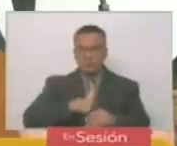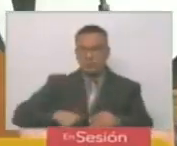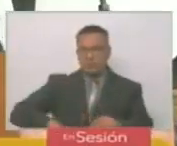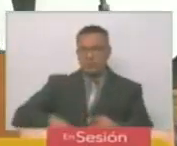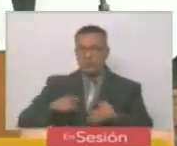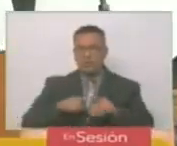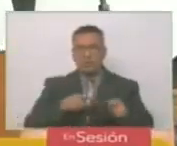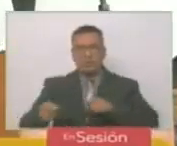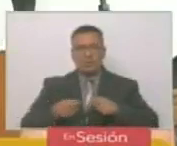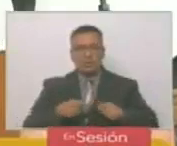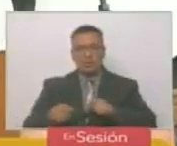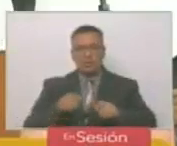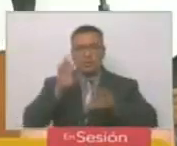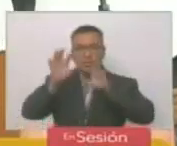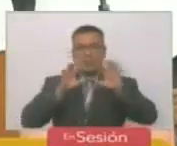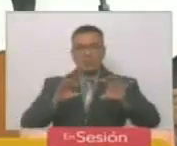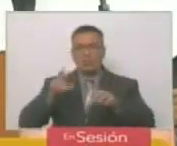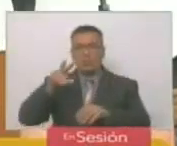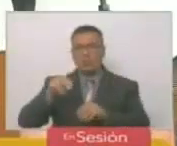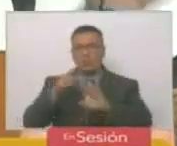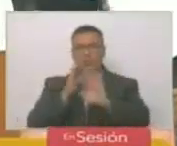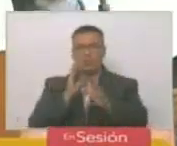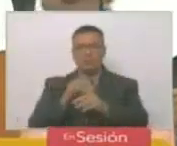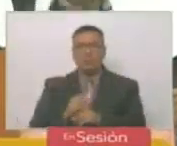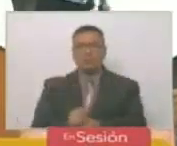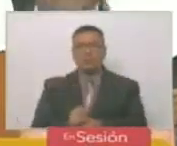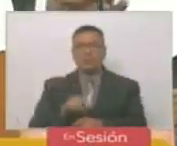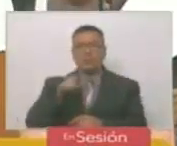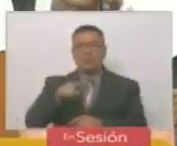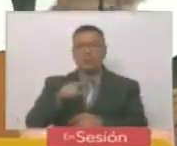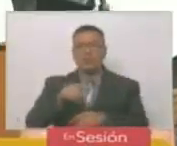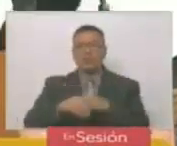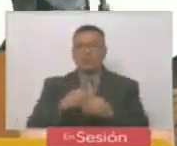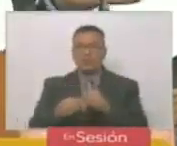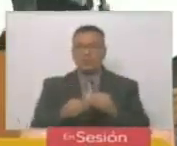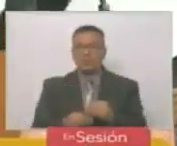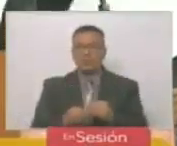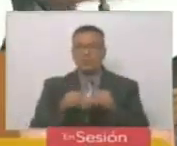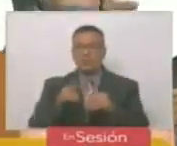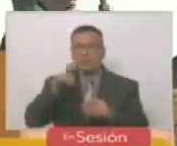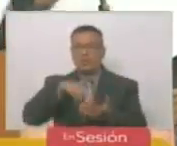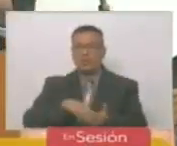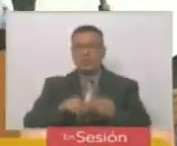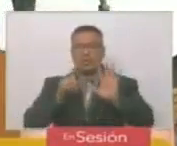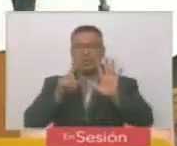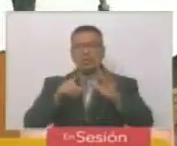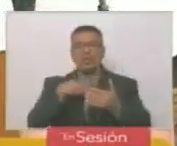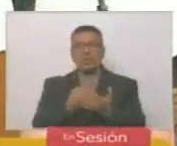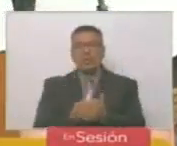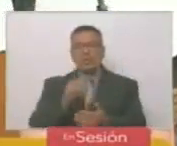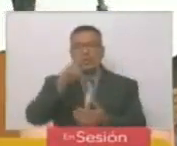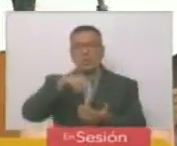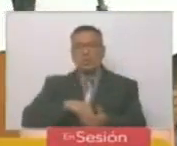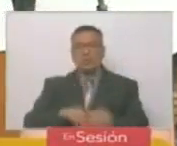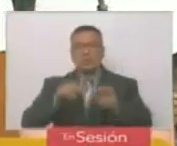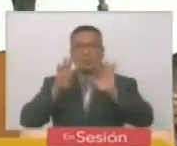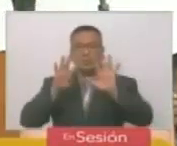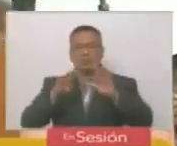del movimiento de países no alineados, para que ejerciera desde el año 2016 al año